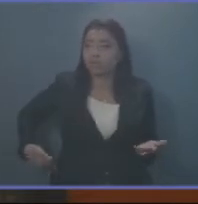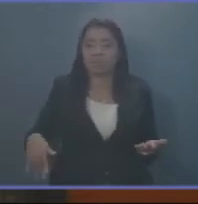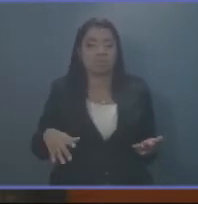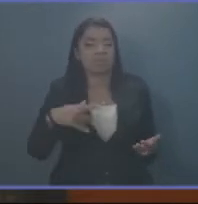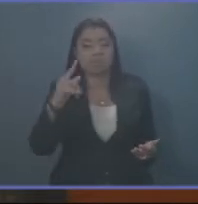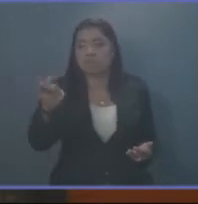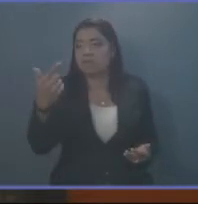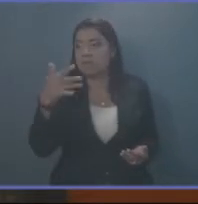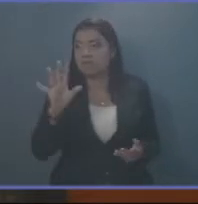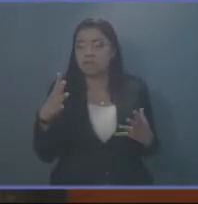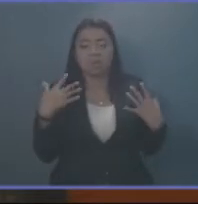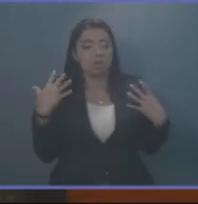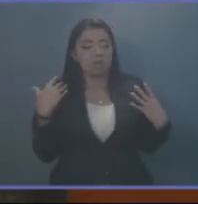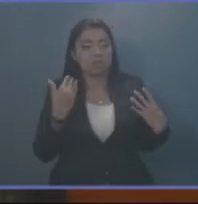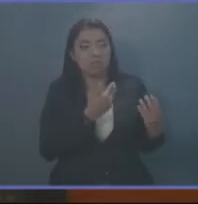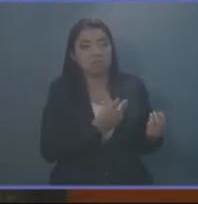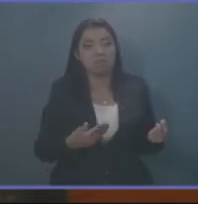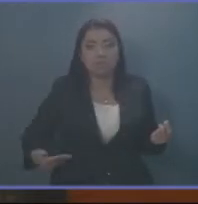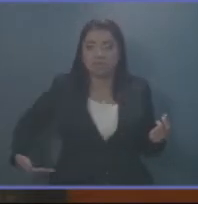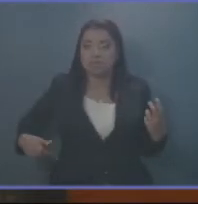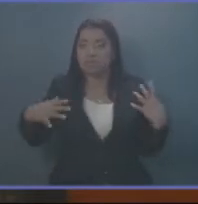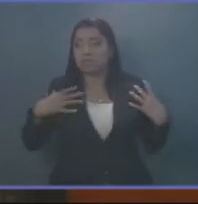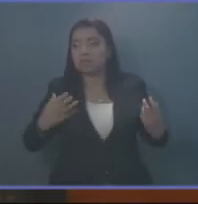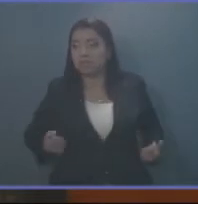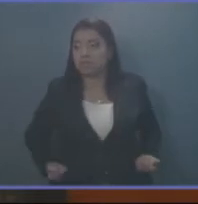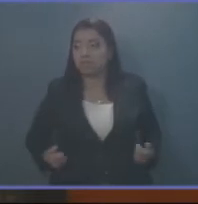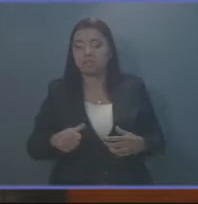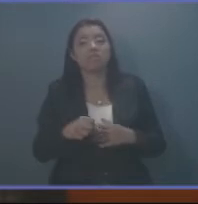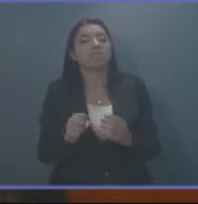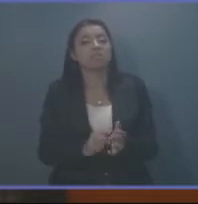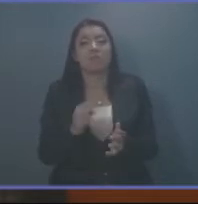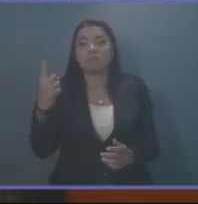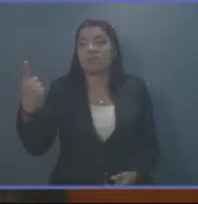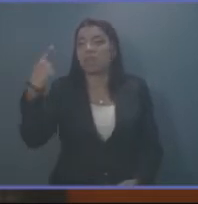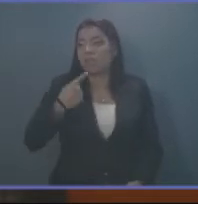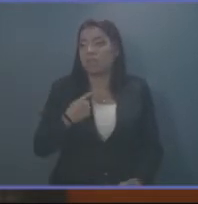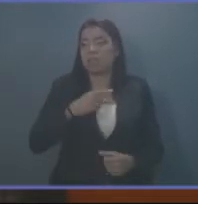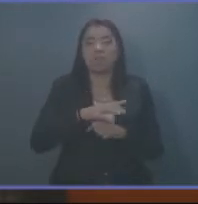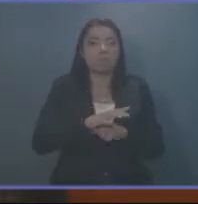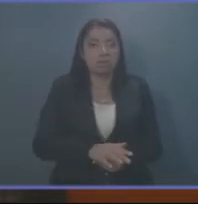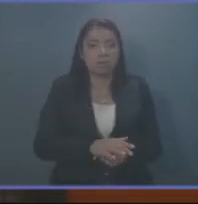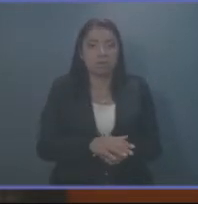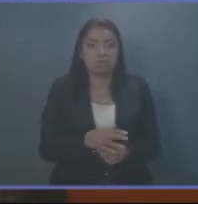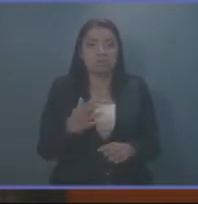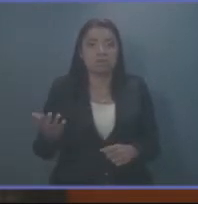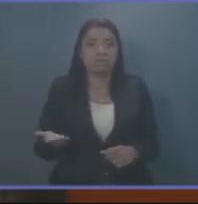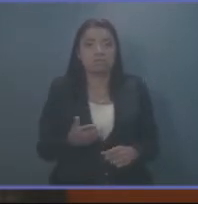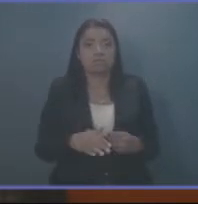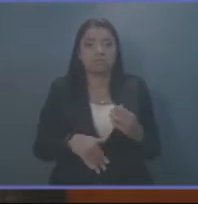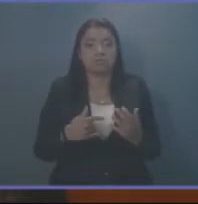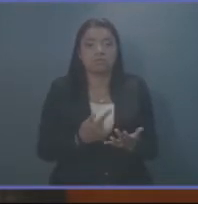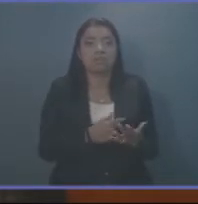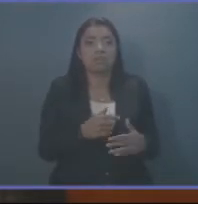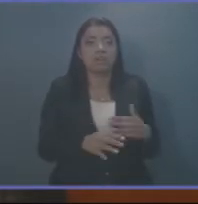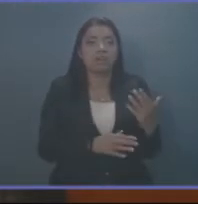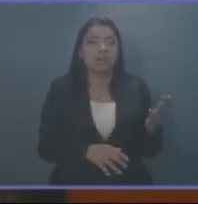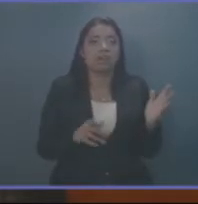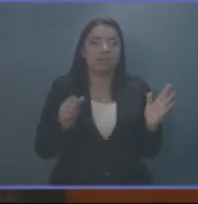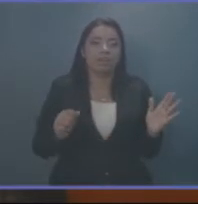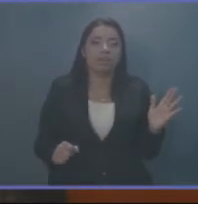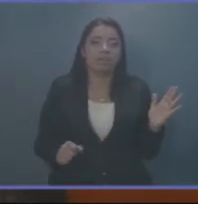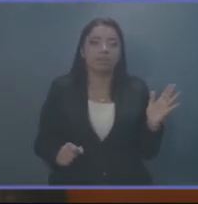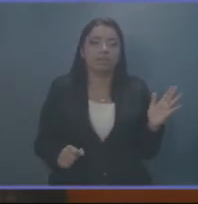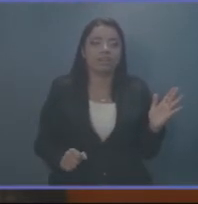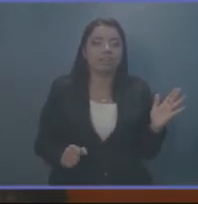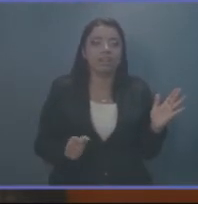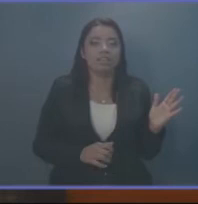ya va a haber cambio de presidente aquí en la Asamblea Legislativa, nos impongan las plazas o